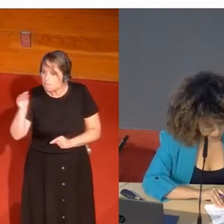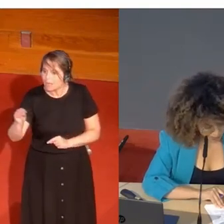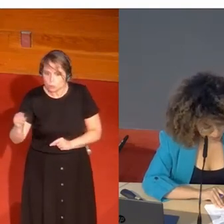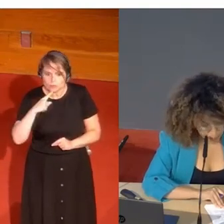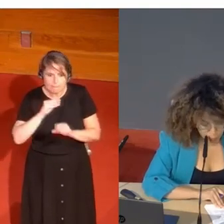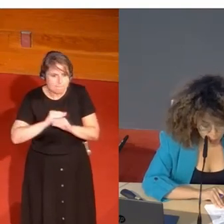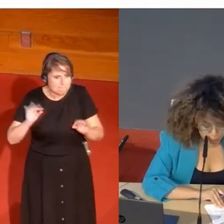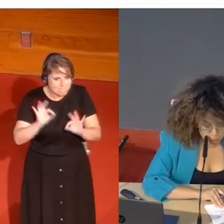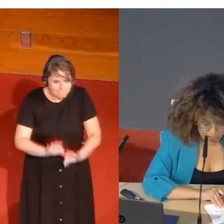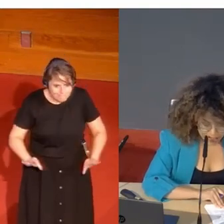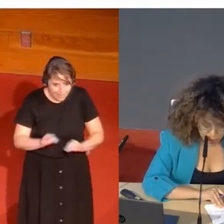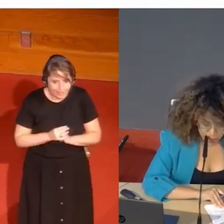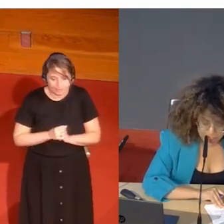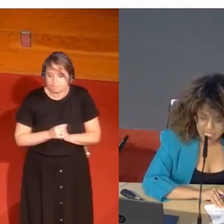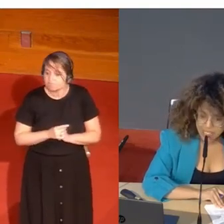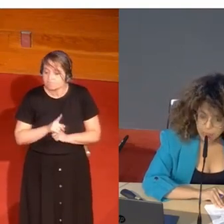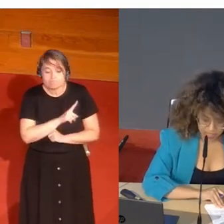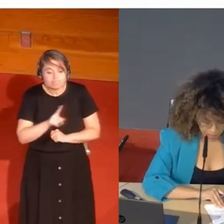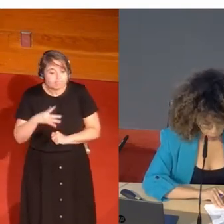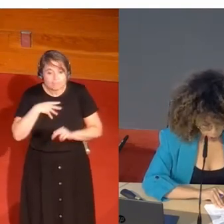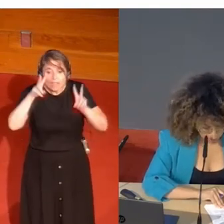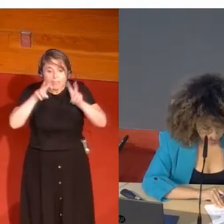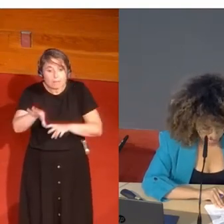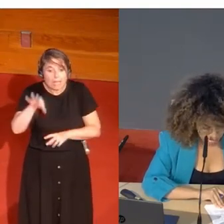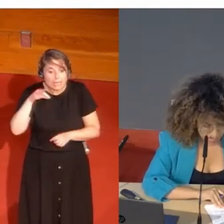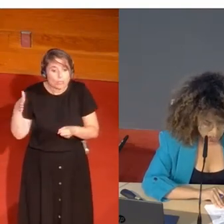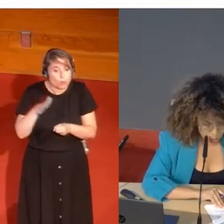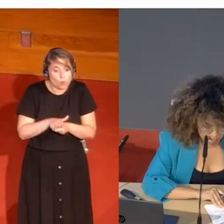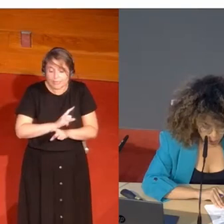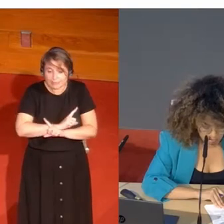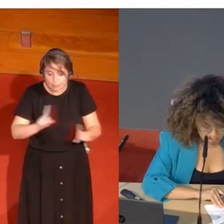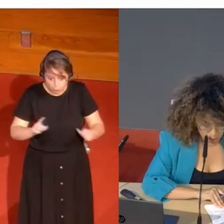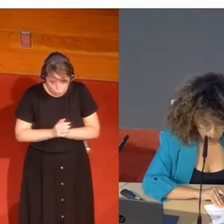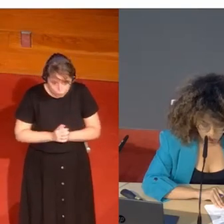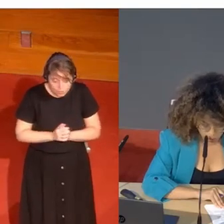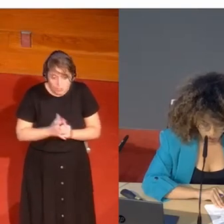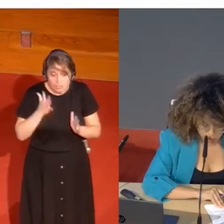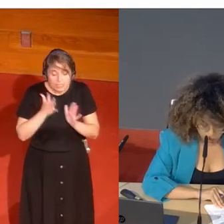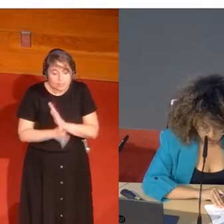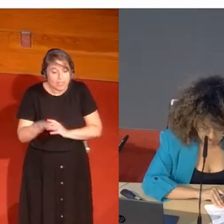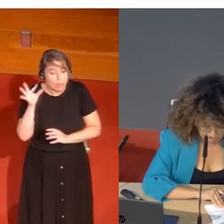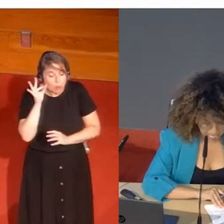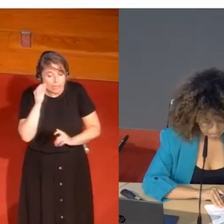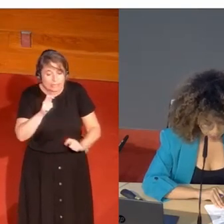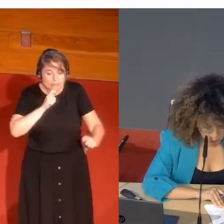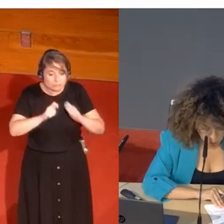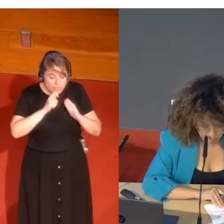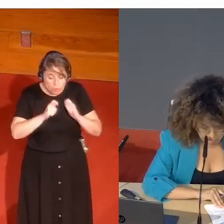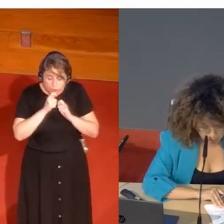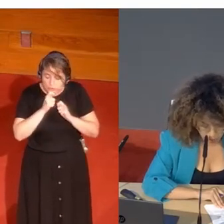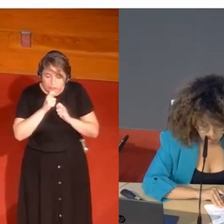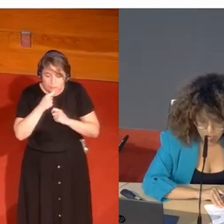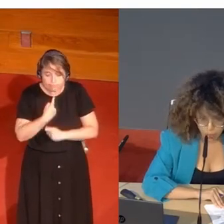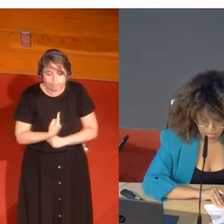pregunta tampoco podemos elegir libremente el tema que Queremos cubrir el resultado es que numerosas mujeres periodistas se han